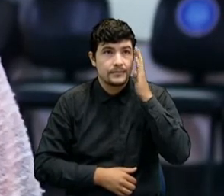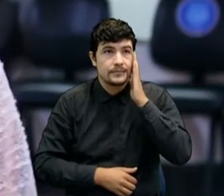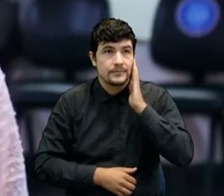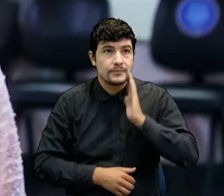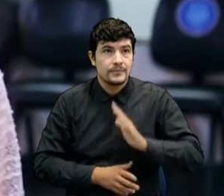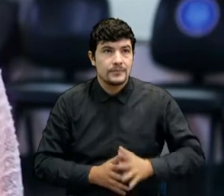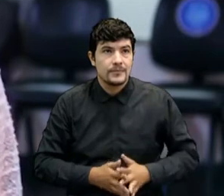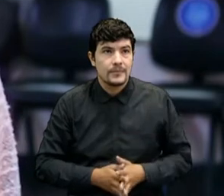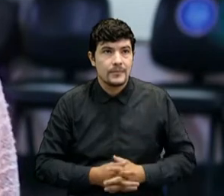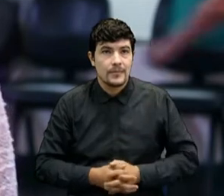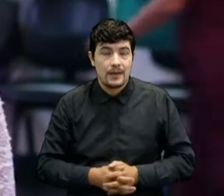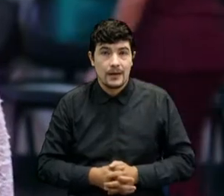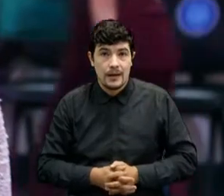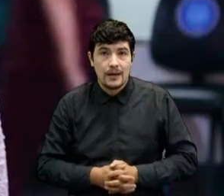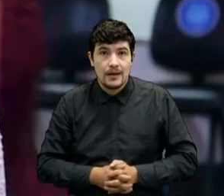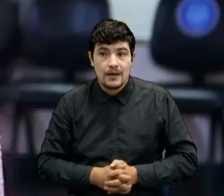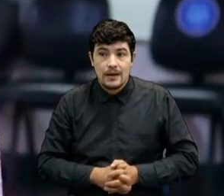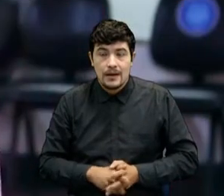ha sido una experiencia muy bonita.